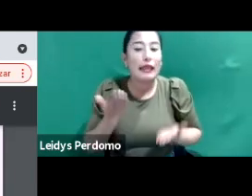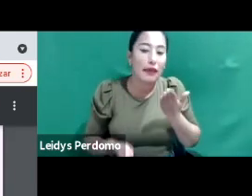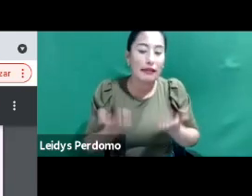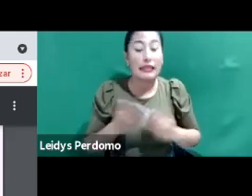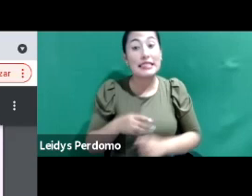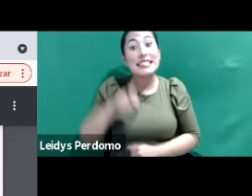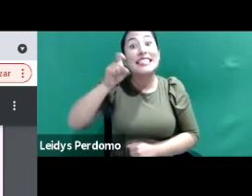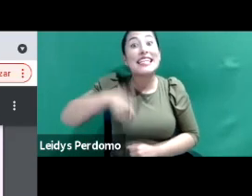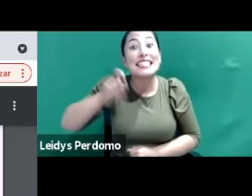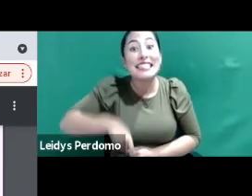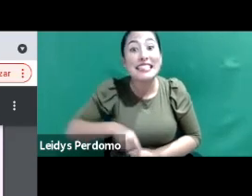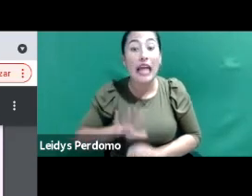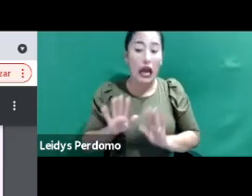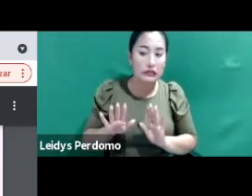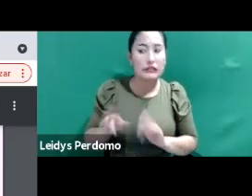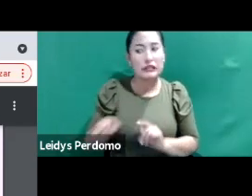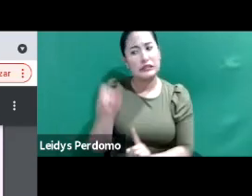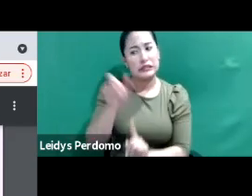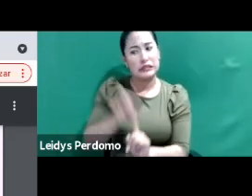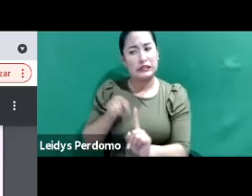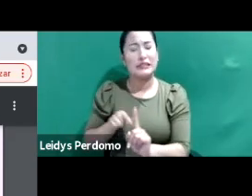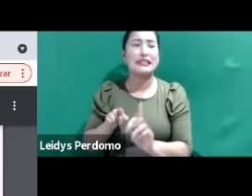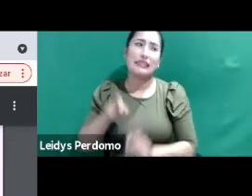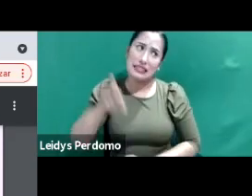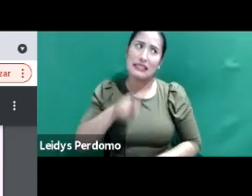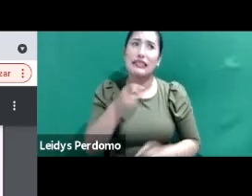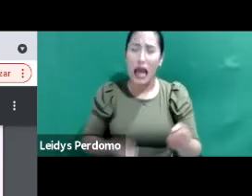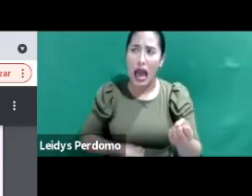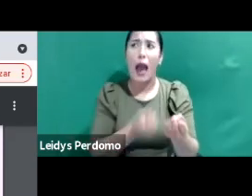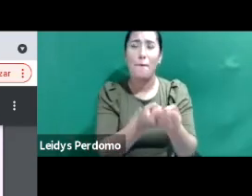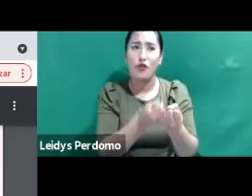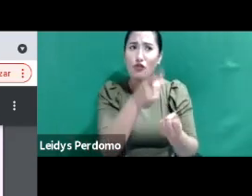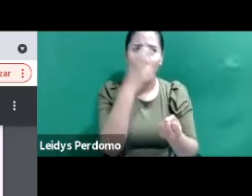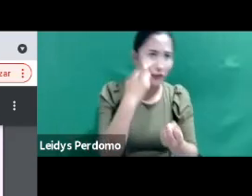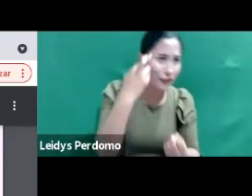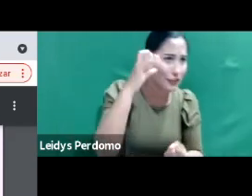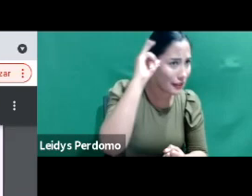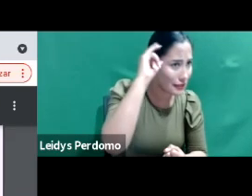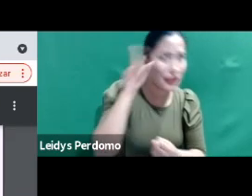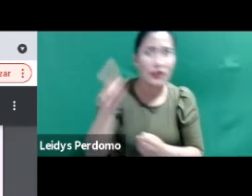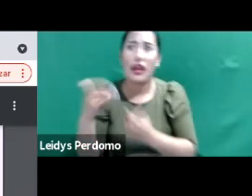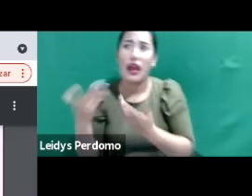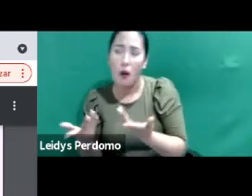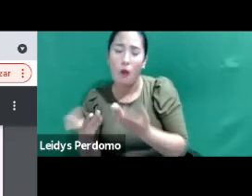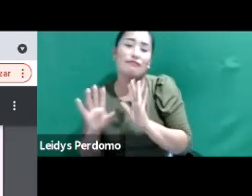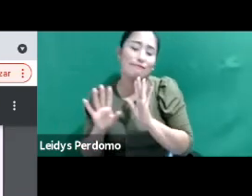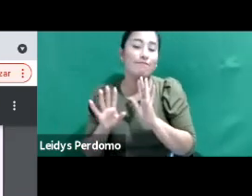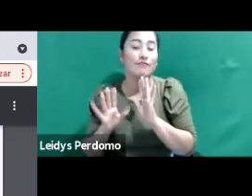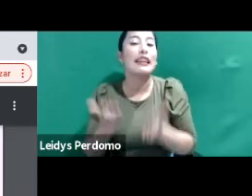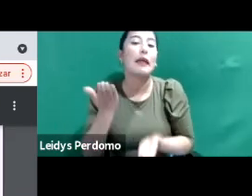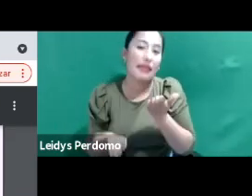el niño necesita de esos apoyos. Y lo menciono, y yo sé que voy a generar controversia con lo que voy